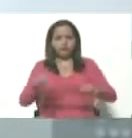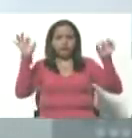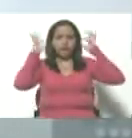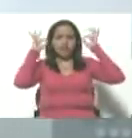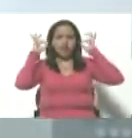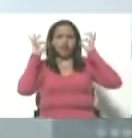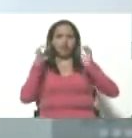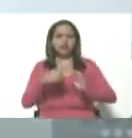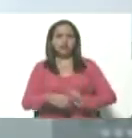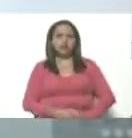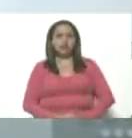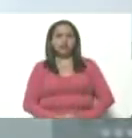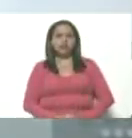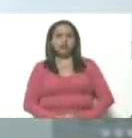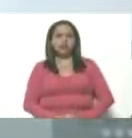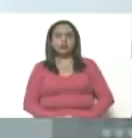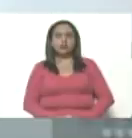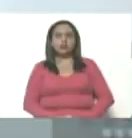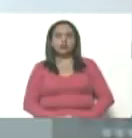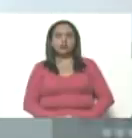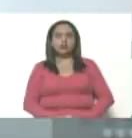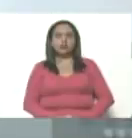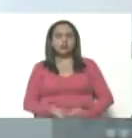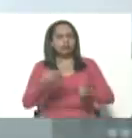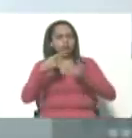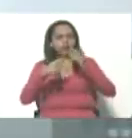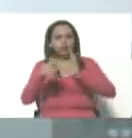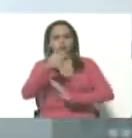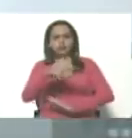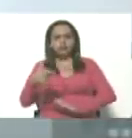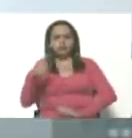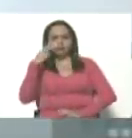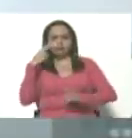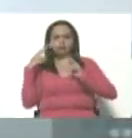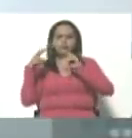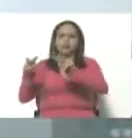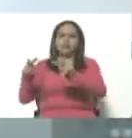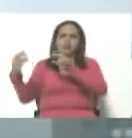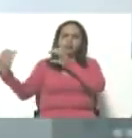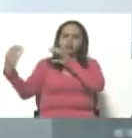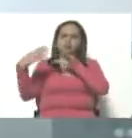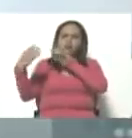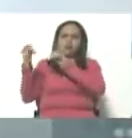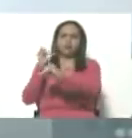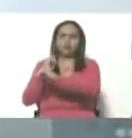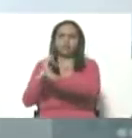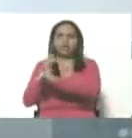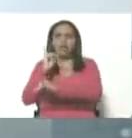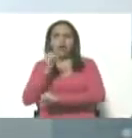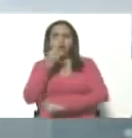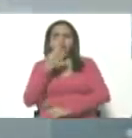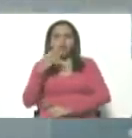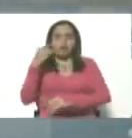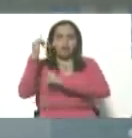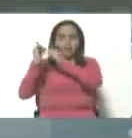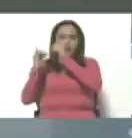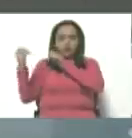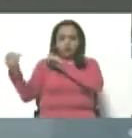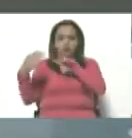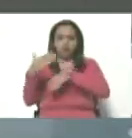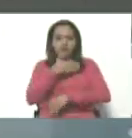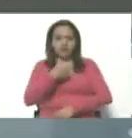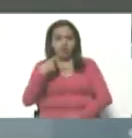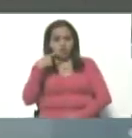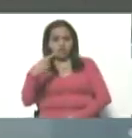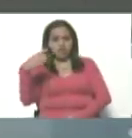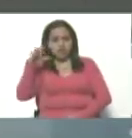Faría, Argeny Chávez, a todos los estoy viendo. Hemos tenido una buena videoconferencia. Quiero decirle al